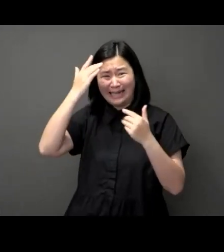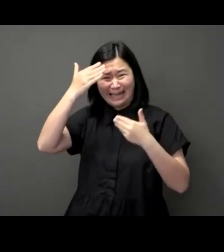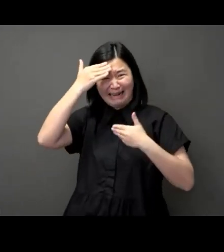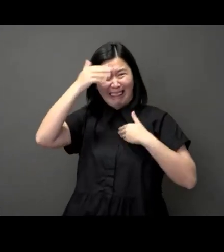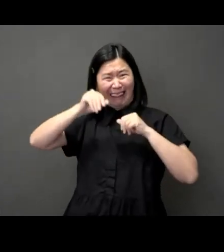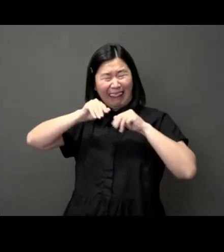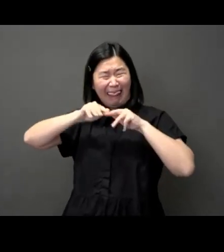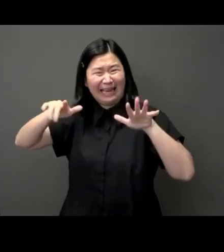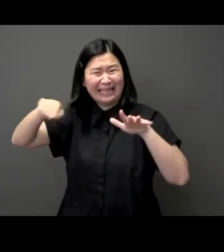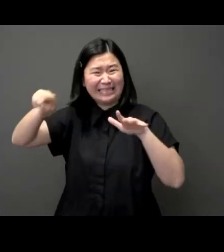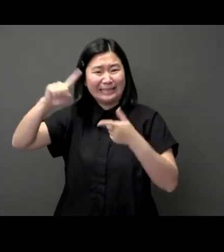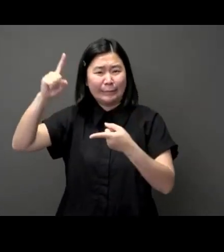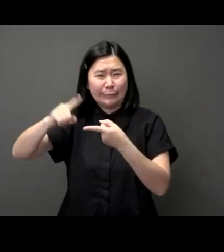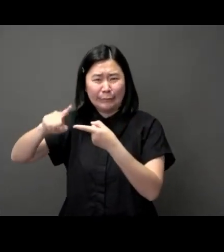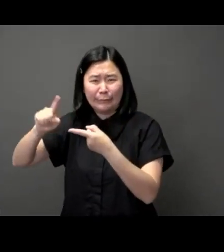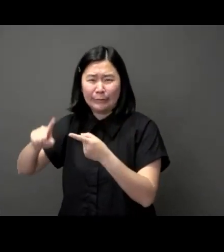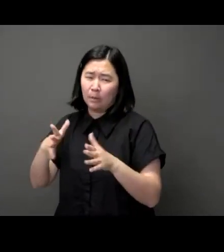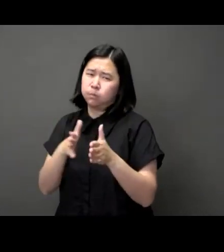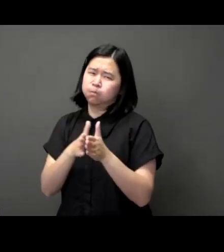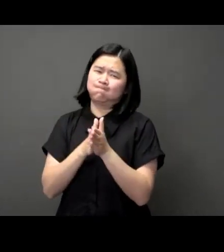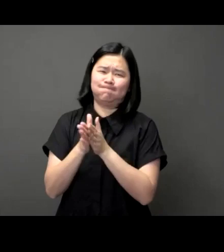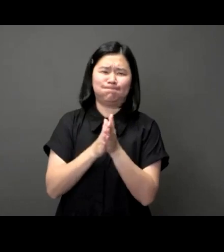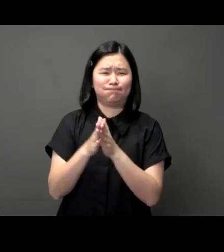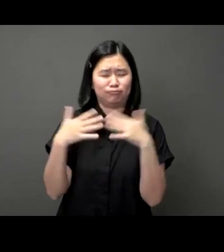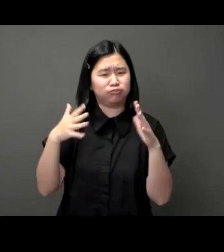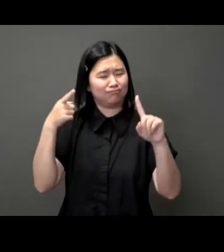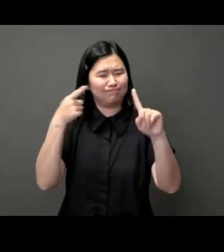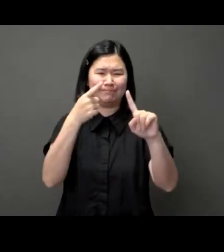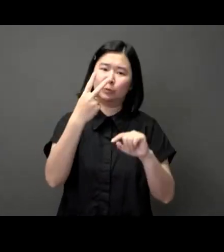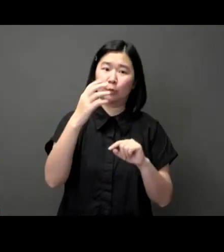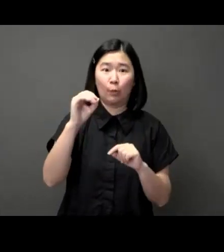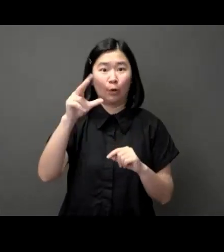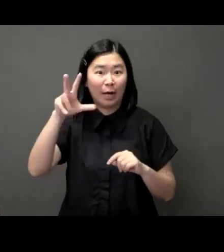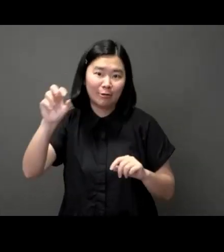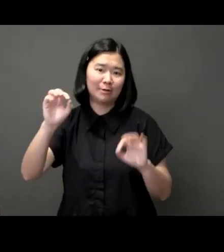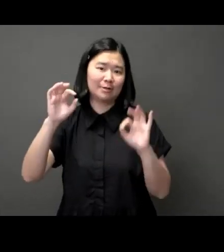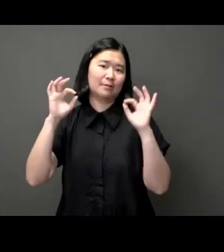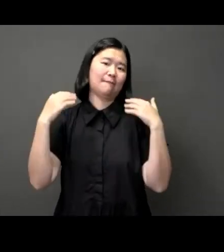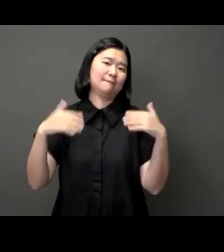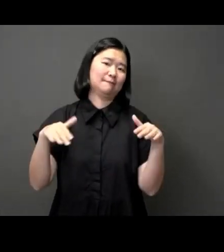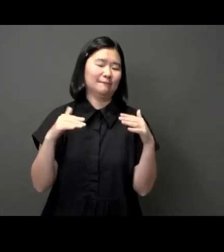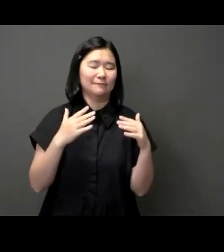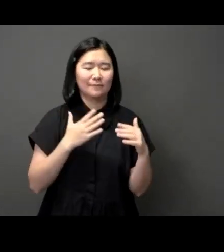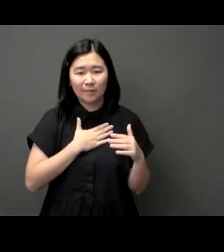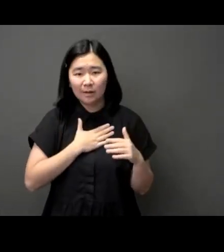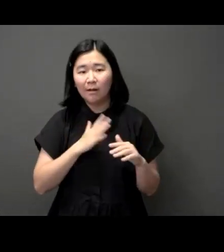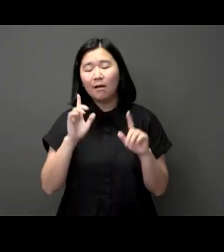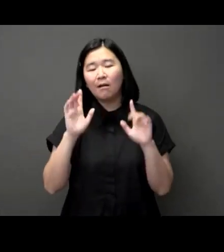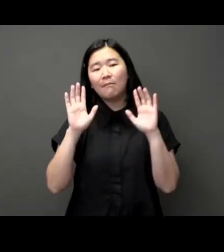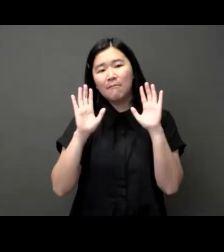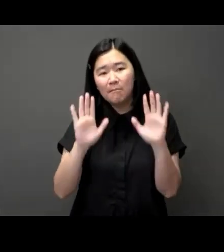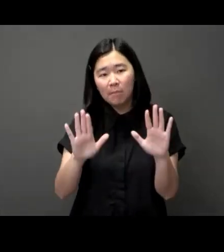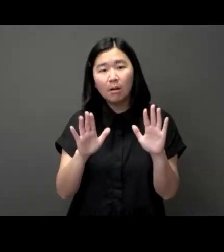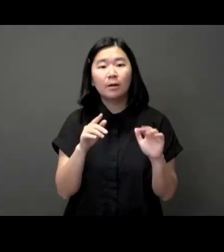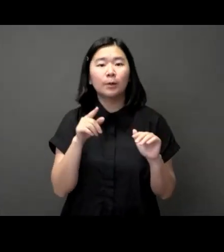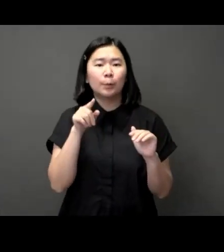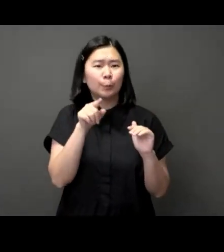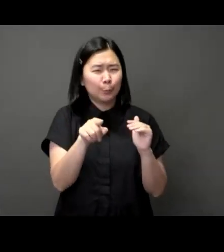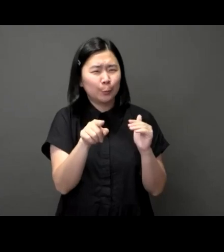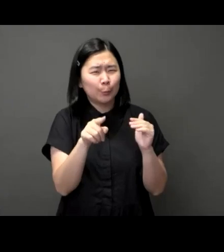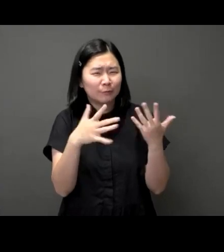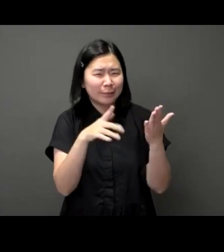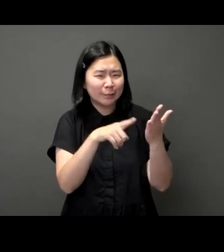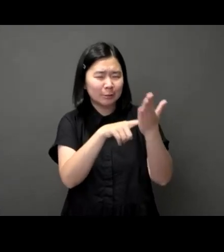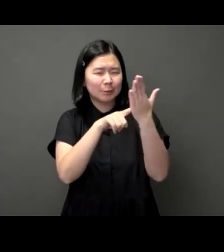abordaje integral y exhaustivo. Ahora vamos a aprender acerca de una herramienta poderosa para asegurarnos de que hay equidad en